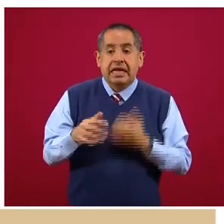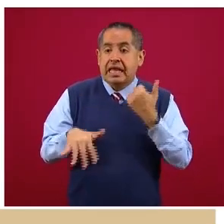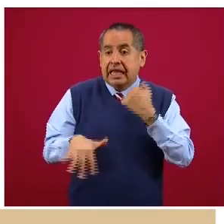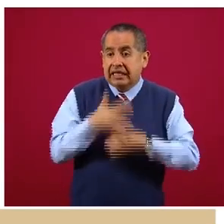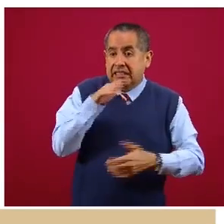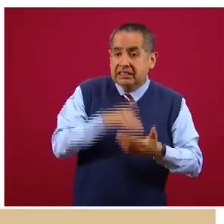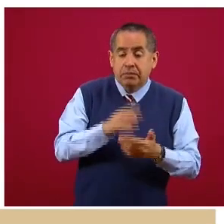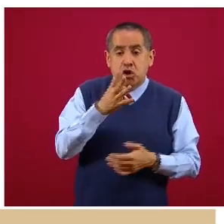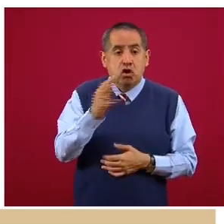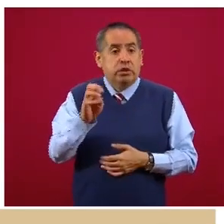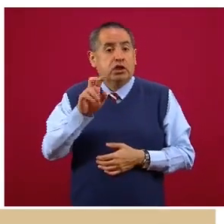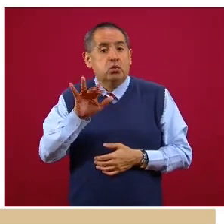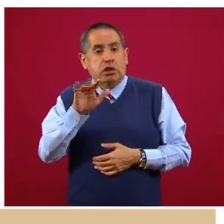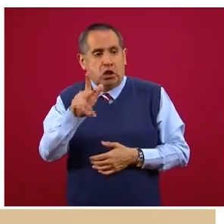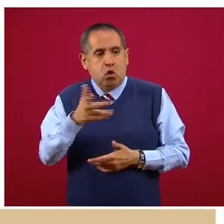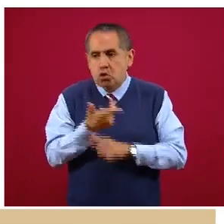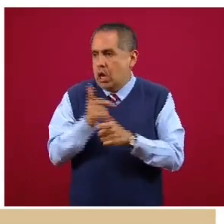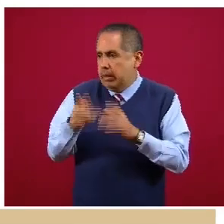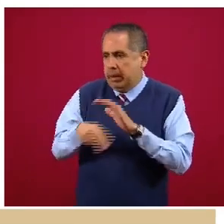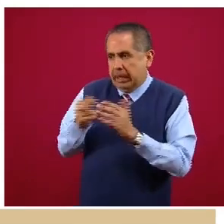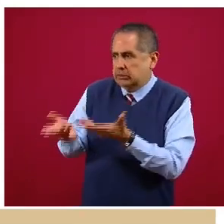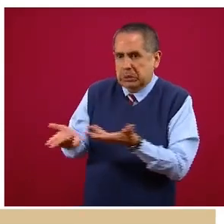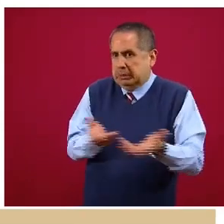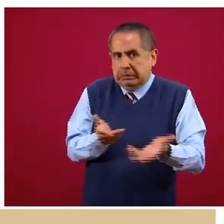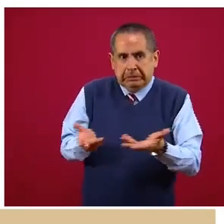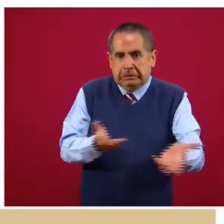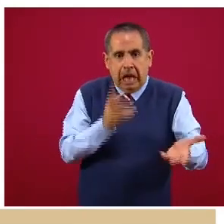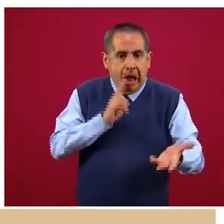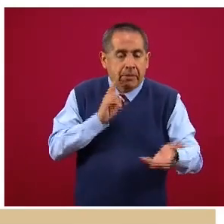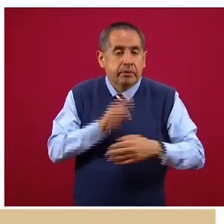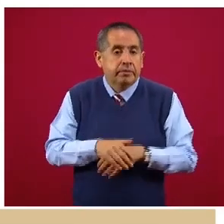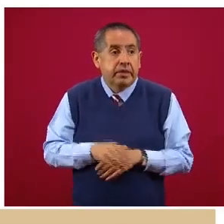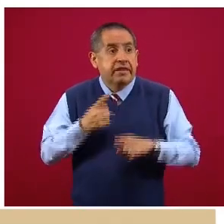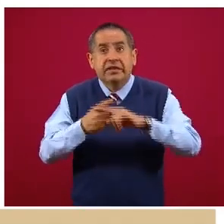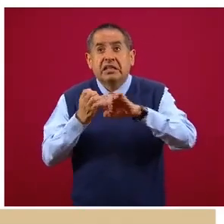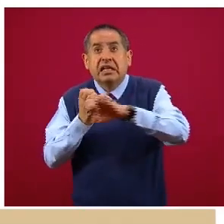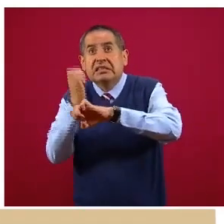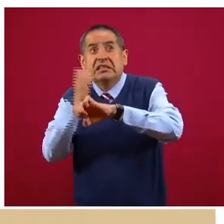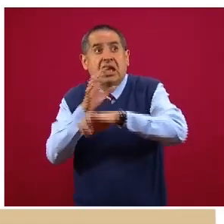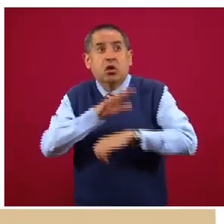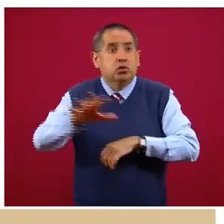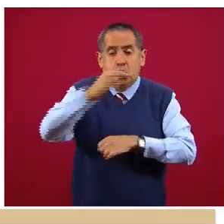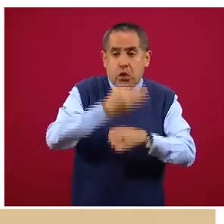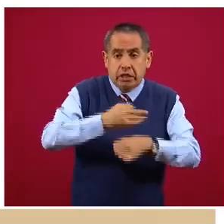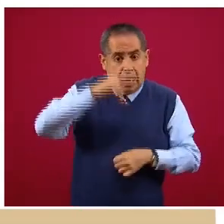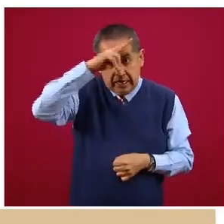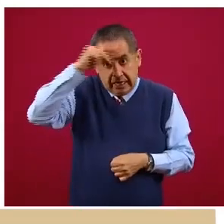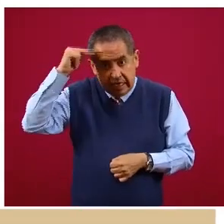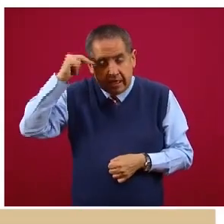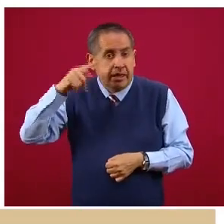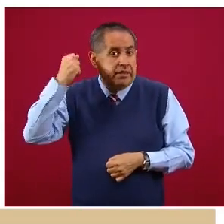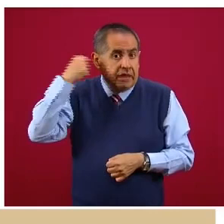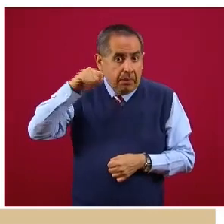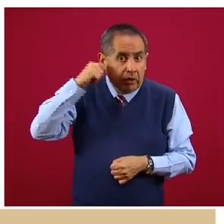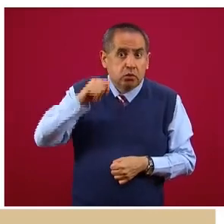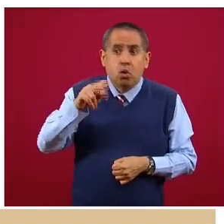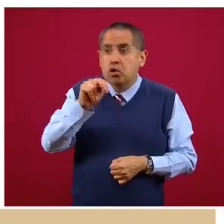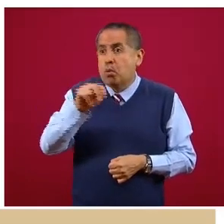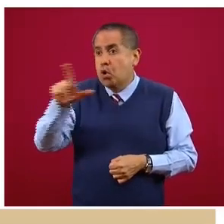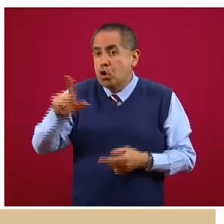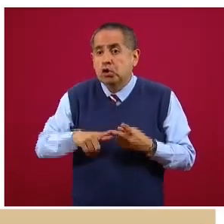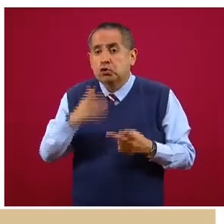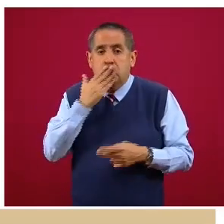15.958 disponibles. Si lo vemos por entidad federativa, en este momento Nayarit, Tabasco, Nuevo León,